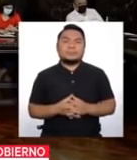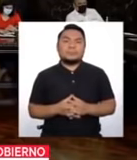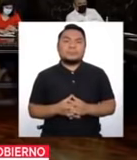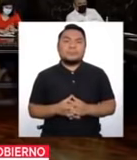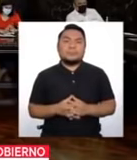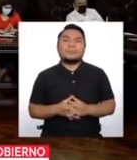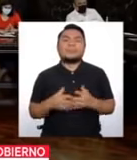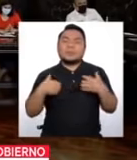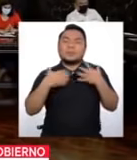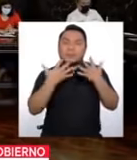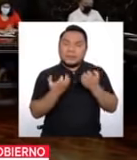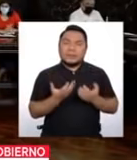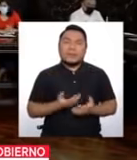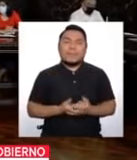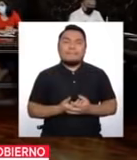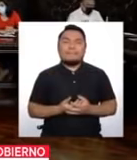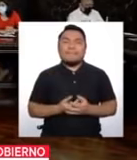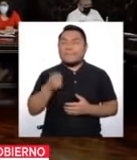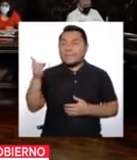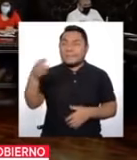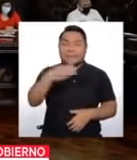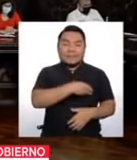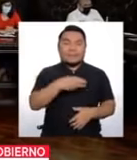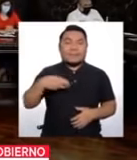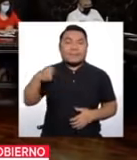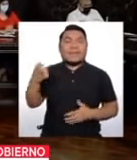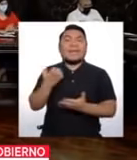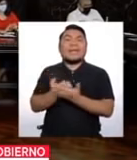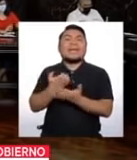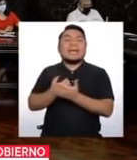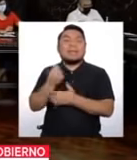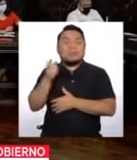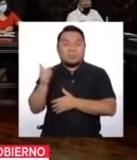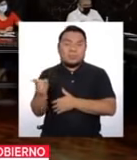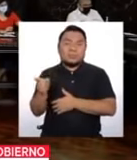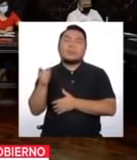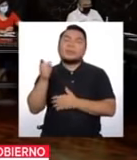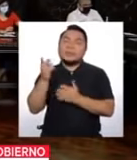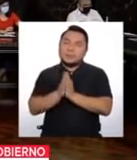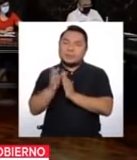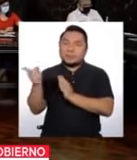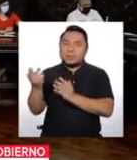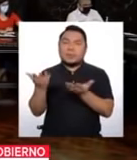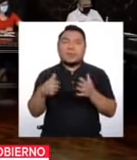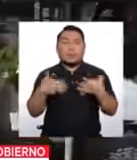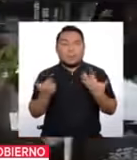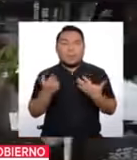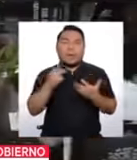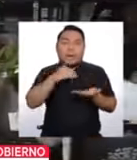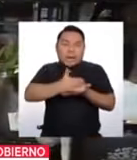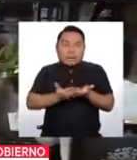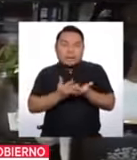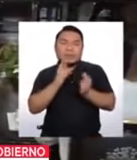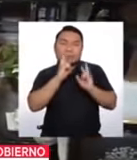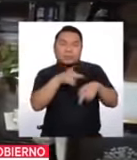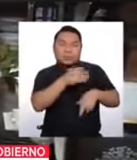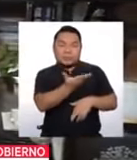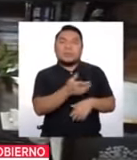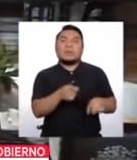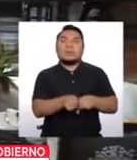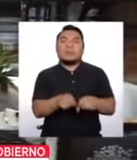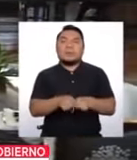Yo quisiera que la ministra de Economía nos dé parte de la respuesta y también